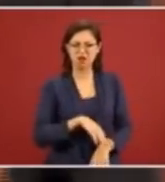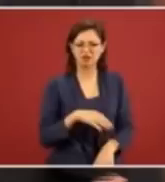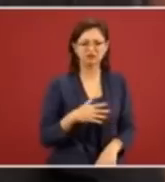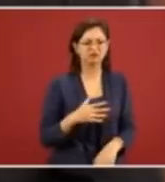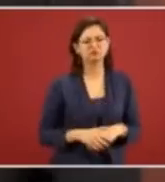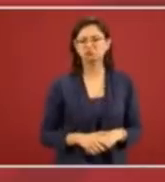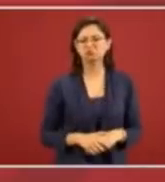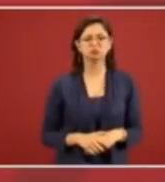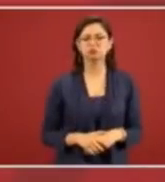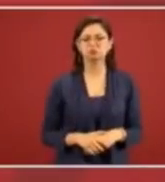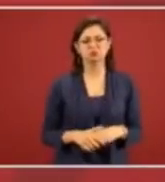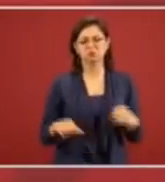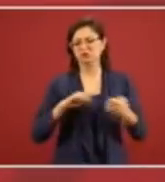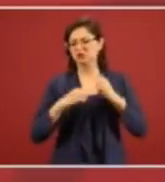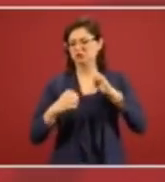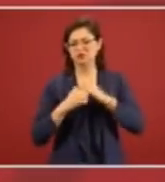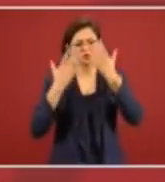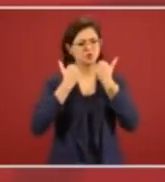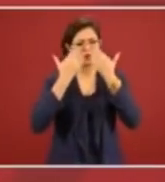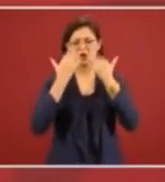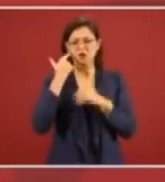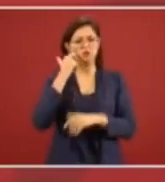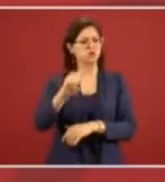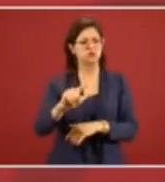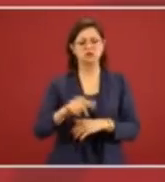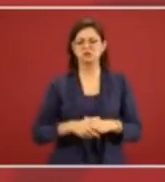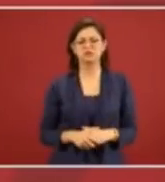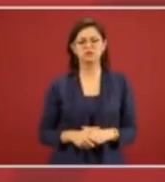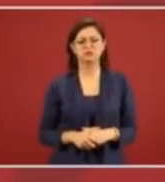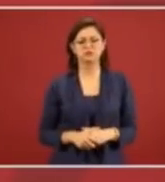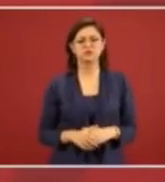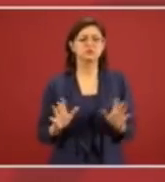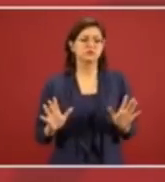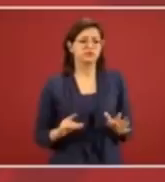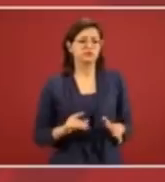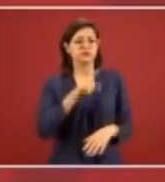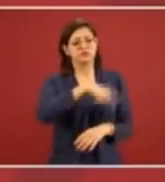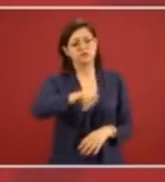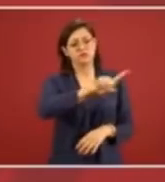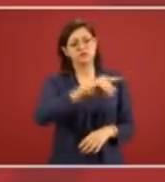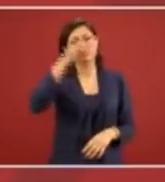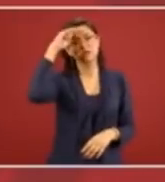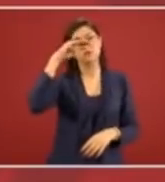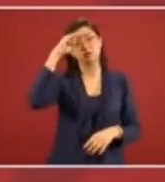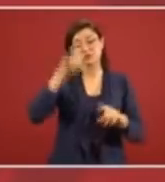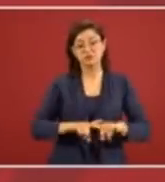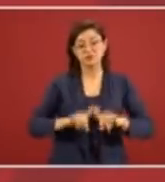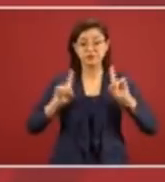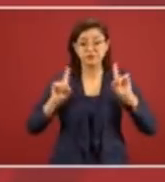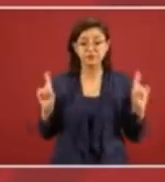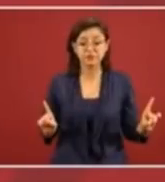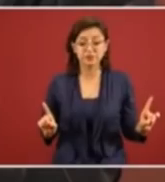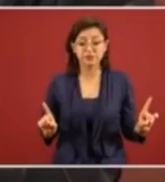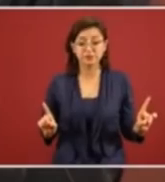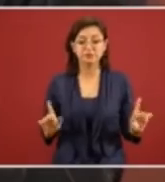Nosotros no tenemos enemigos ni queremos tenerlos. Tenemos adversarios. Ojalá